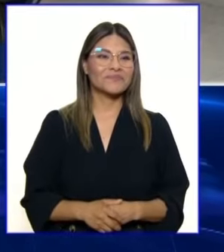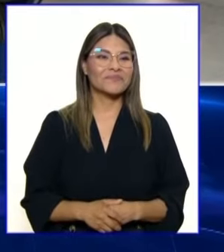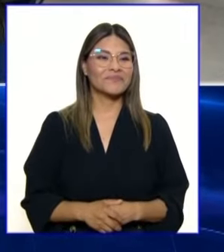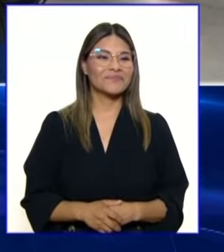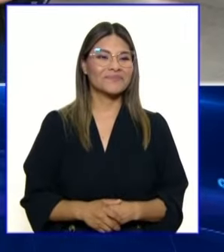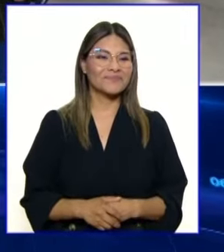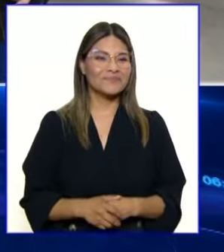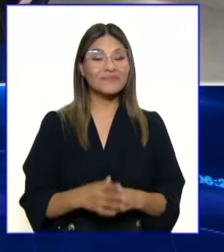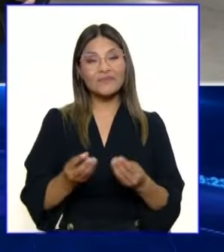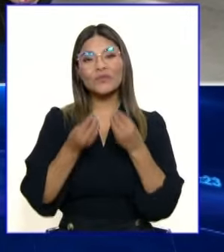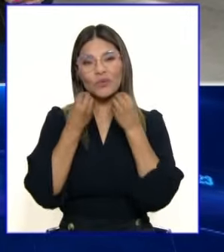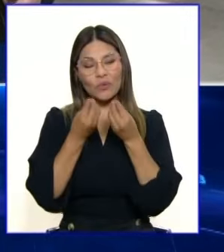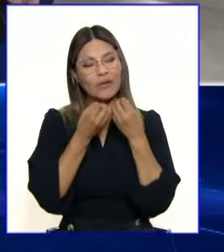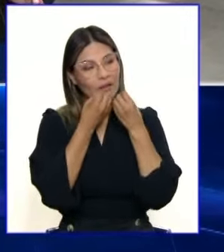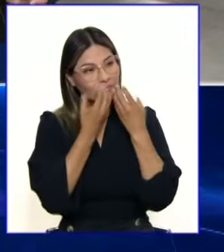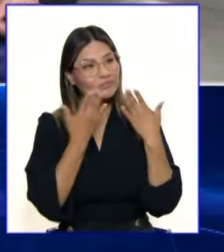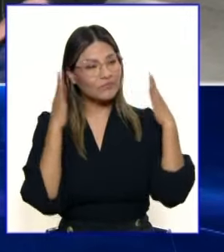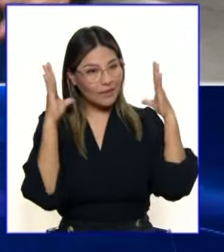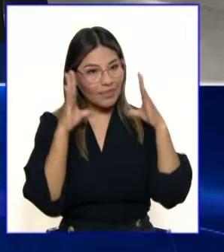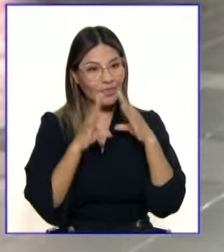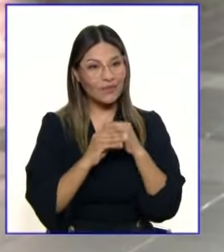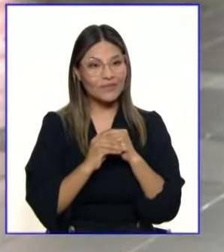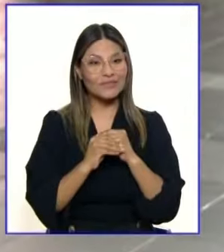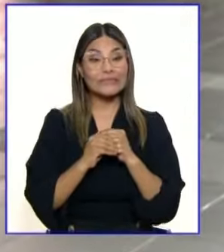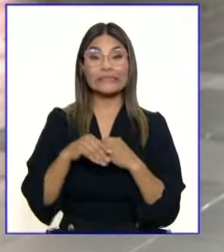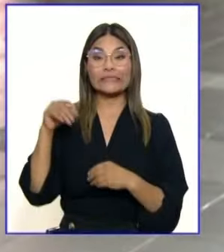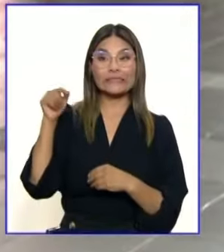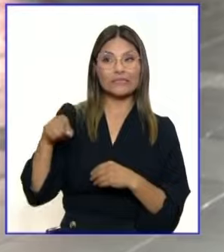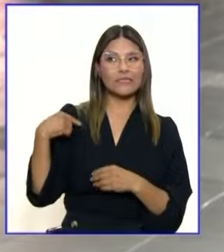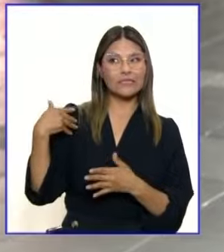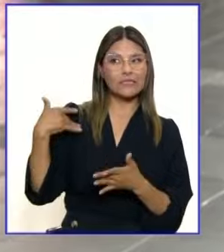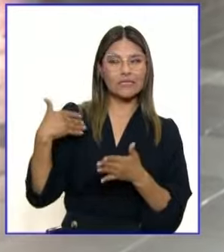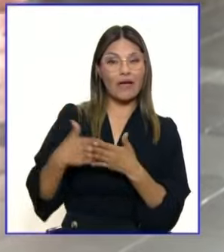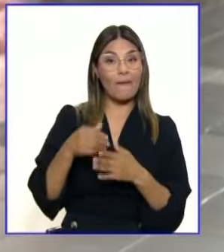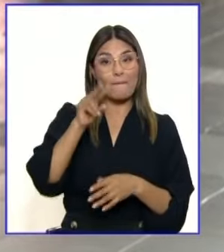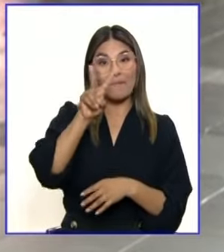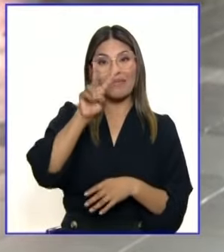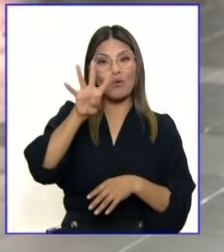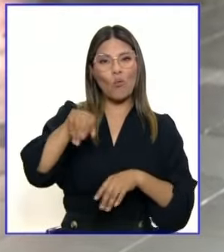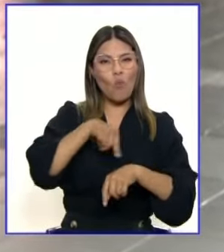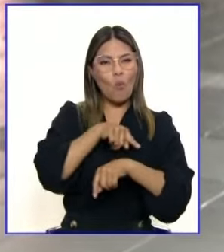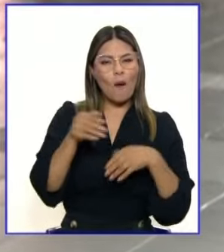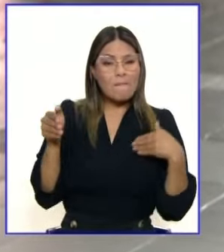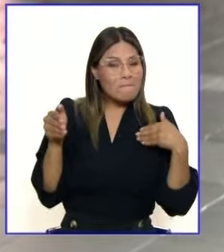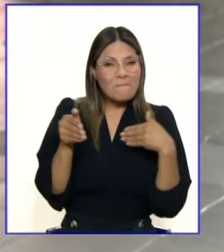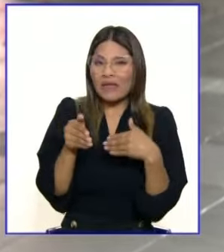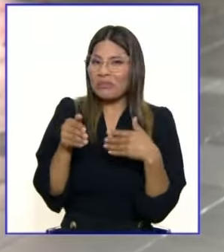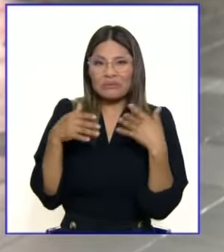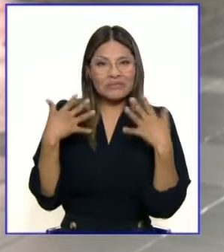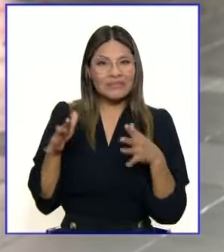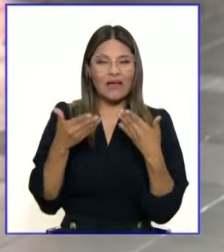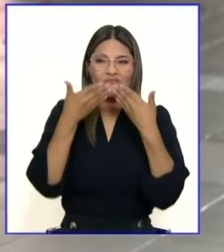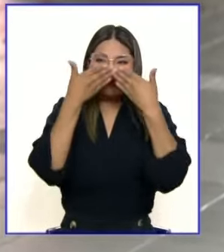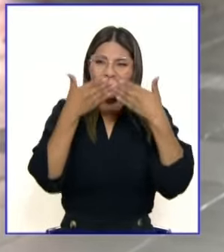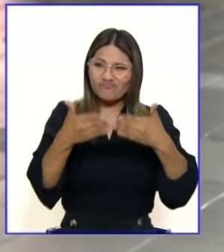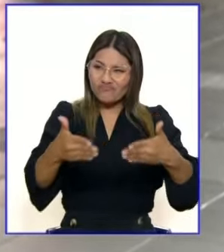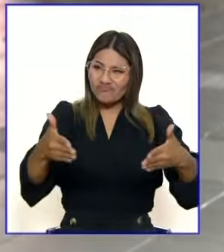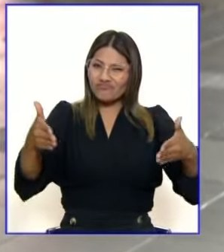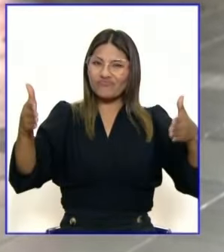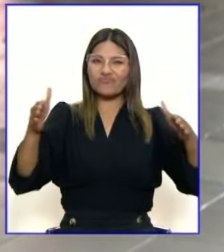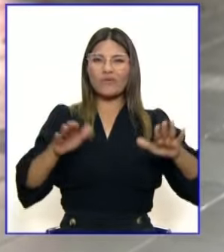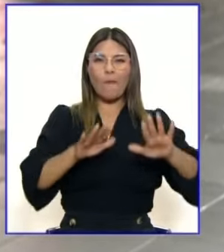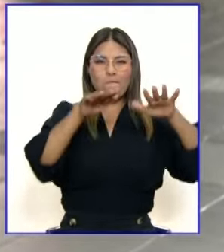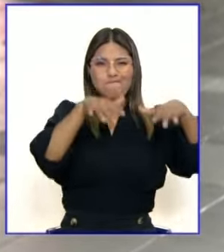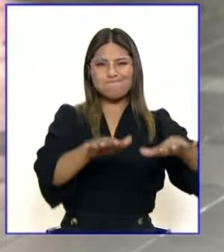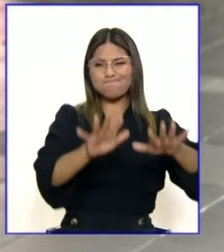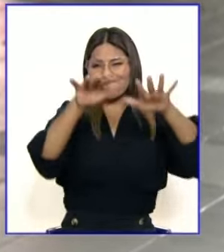¿Cómo estás, Alex? Muy buenas noches. Así es, estamos a menos de 24 horas en realidad de la inauguración, de la puesta en marcha de